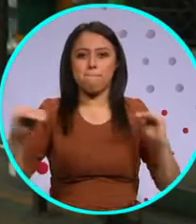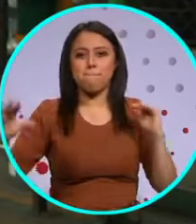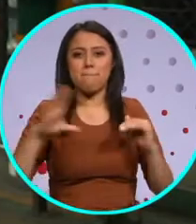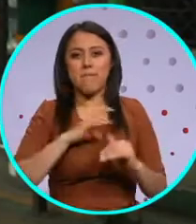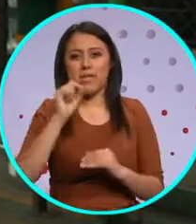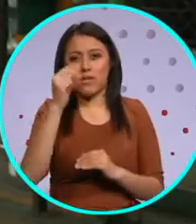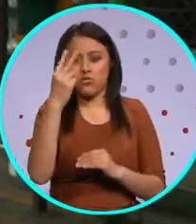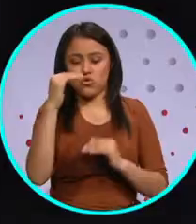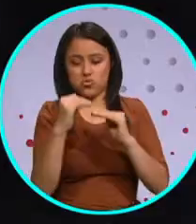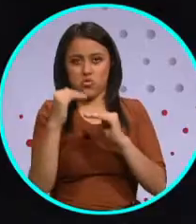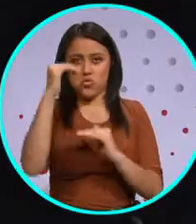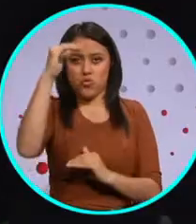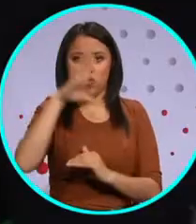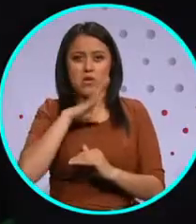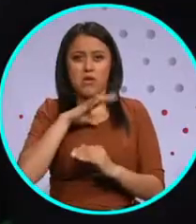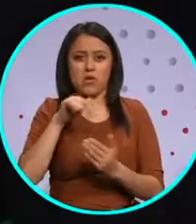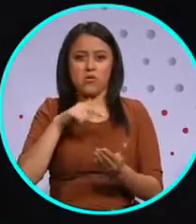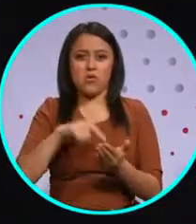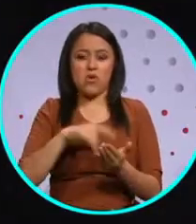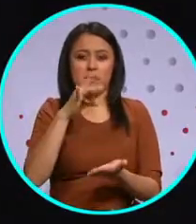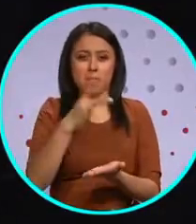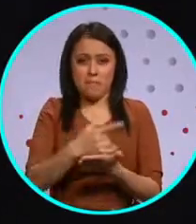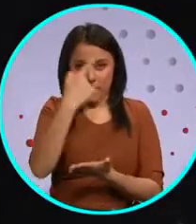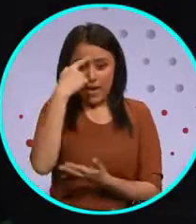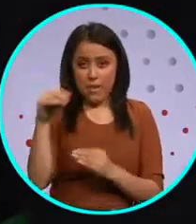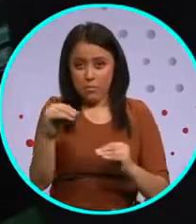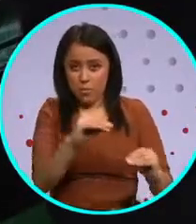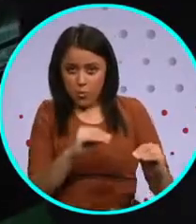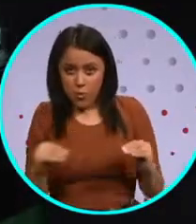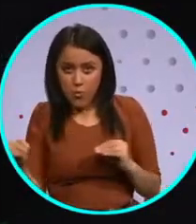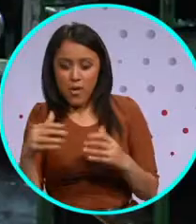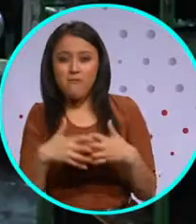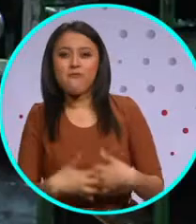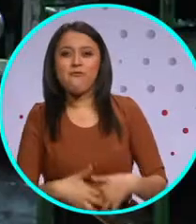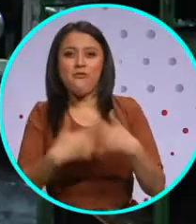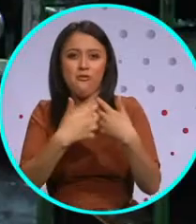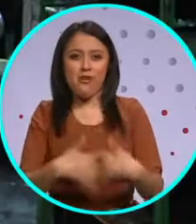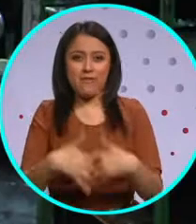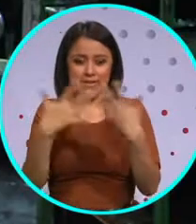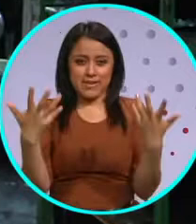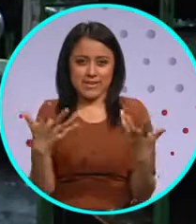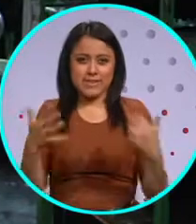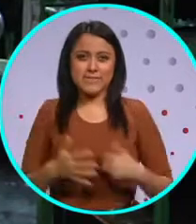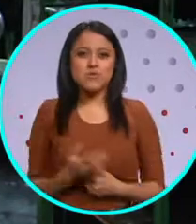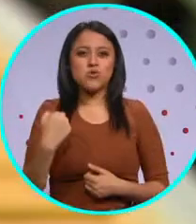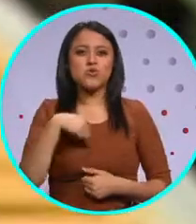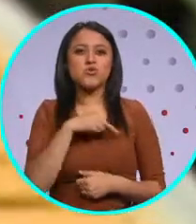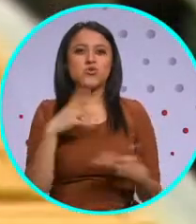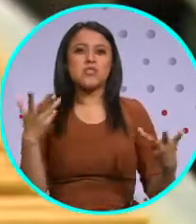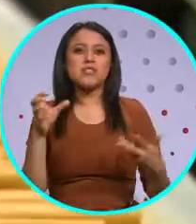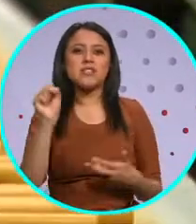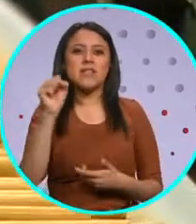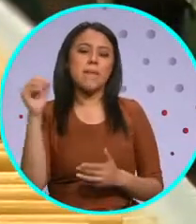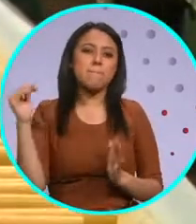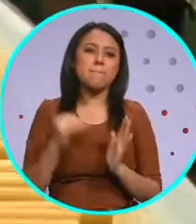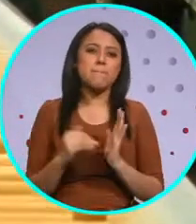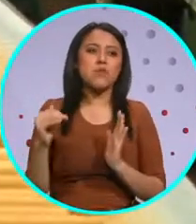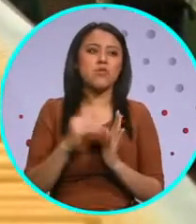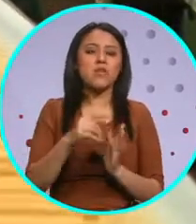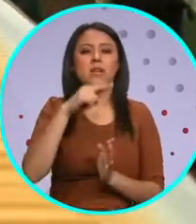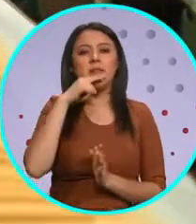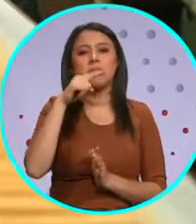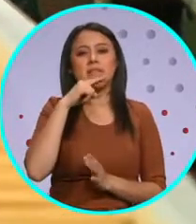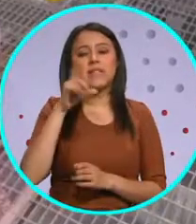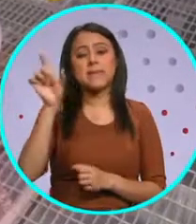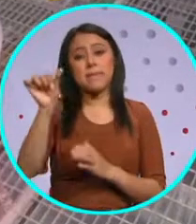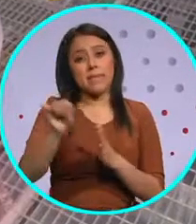techados y el resto son áreas de logística para movimientos de materiales estamos produciendo alrededor de 60 millones de lápices al